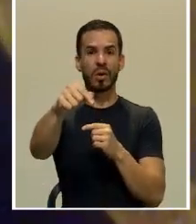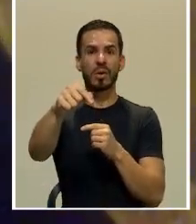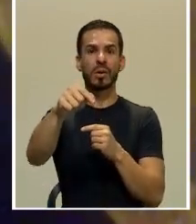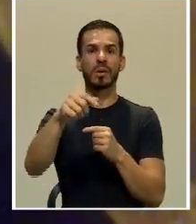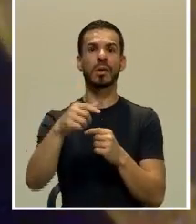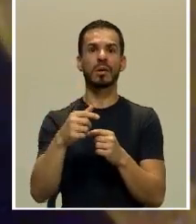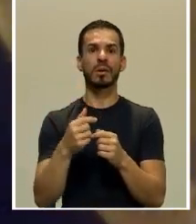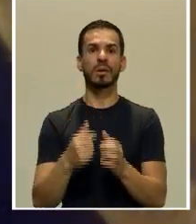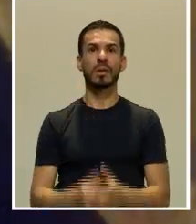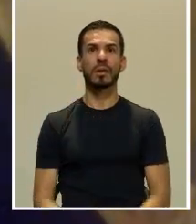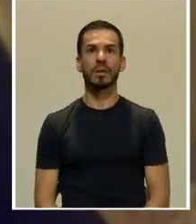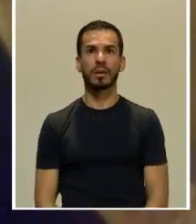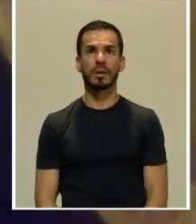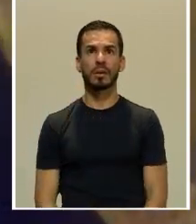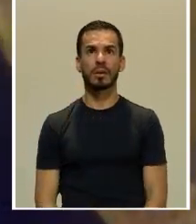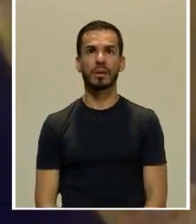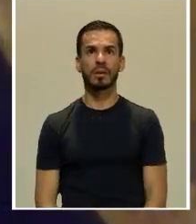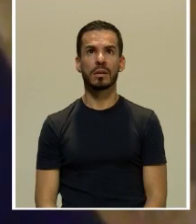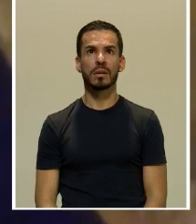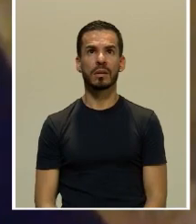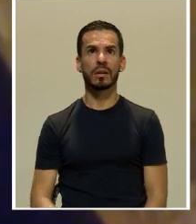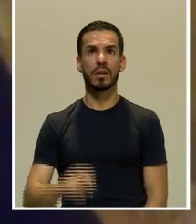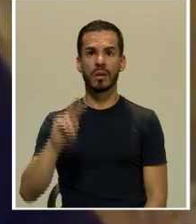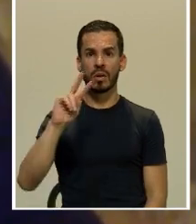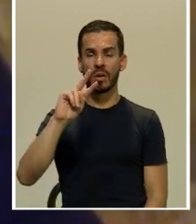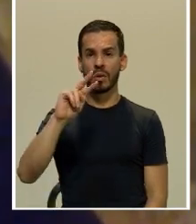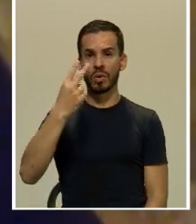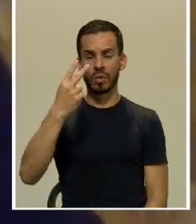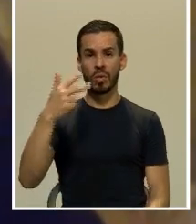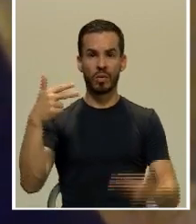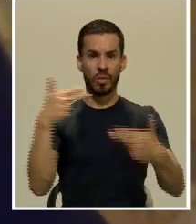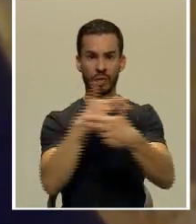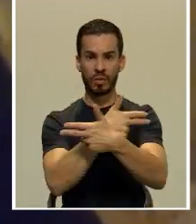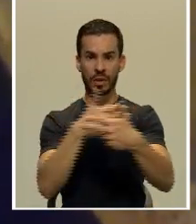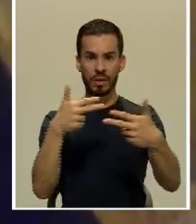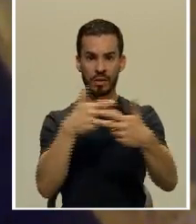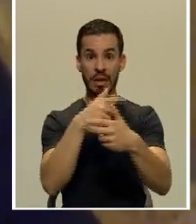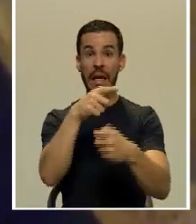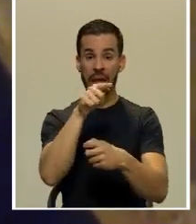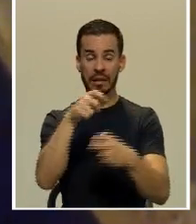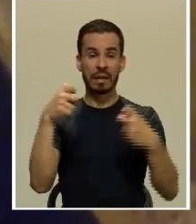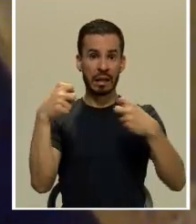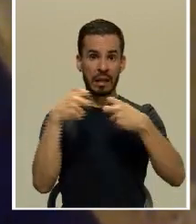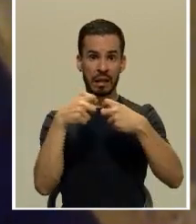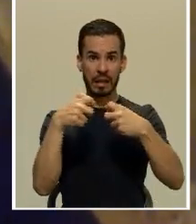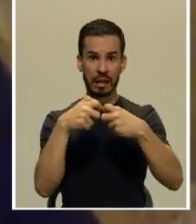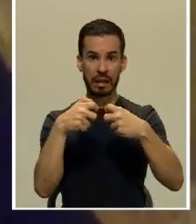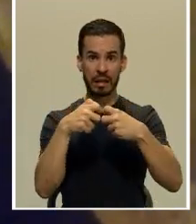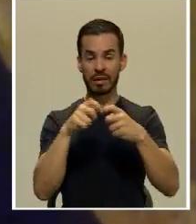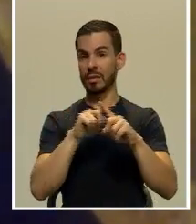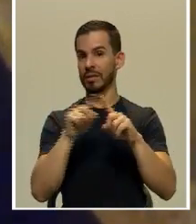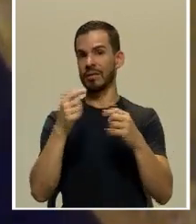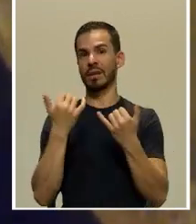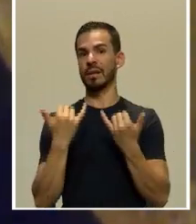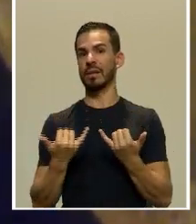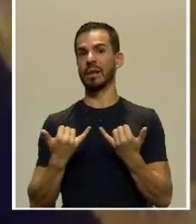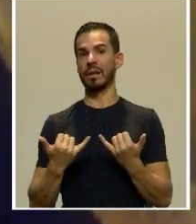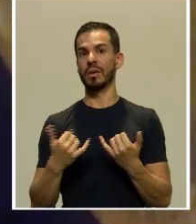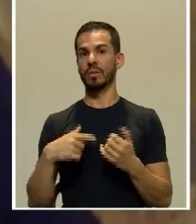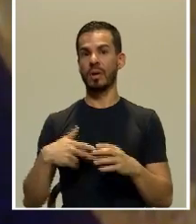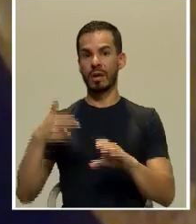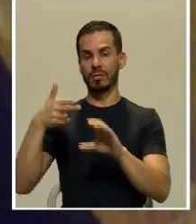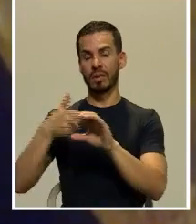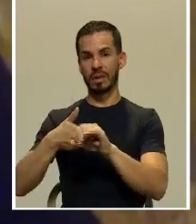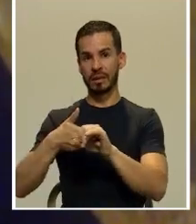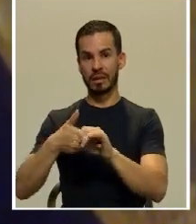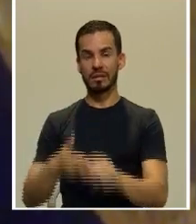de 84 kilómetros en doble vía. Es eléctrico, a diferencia del actual, que es de